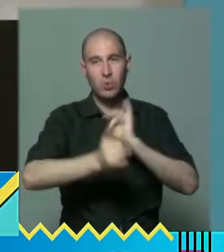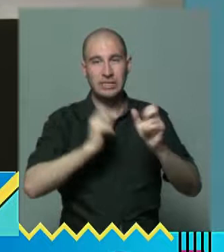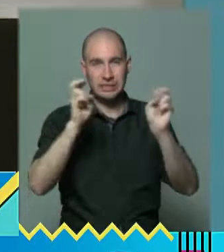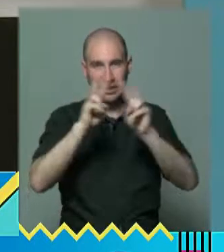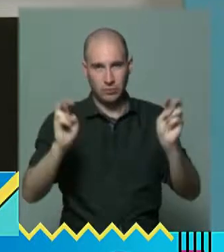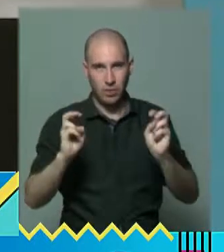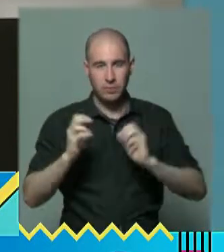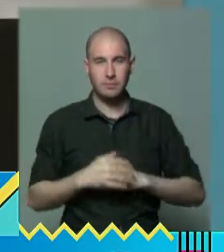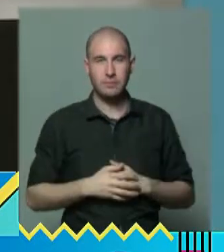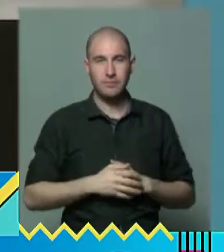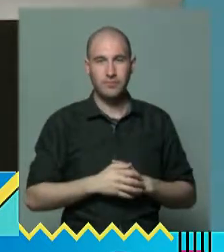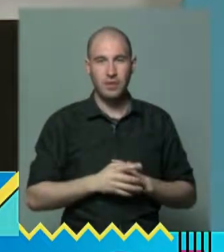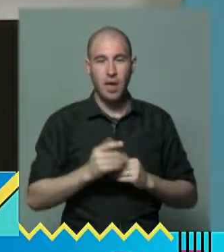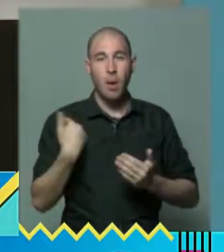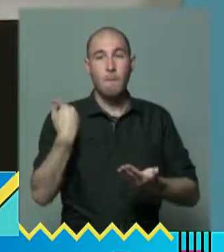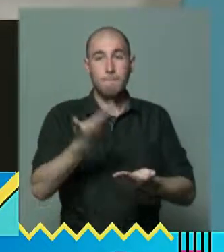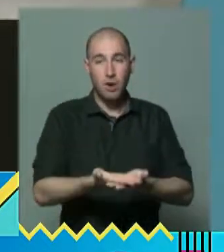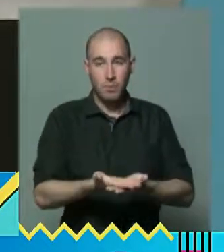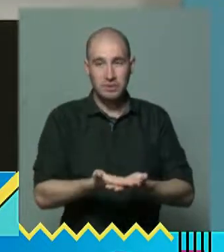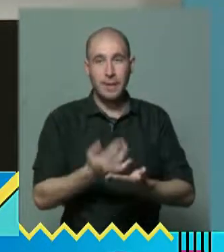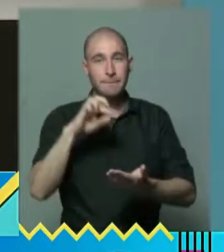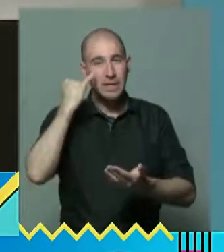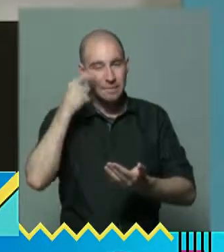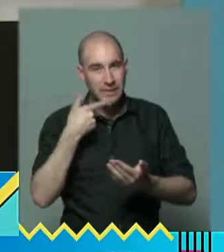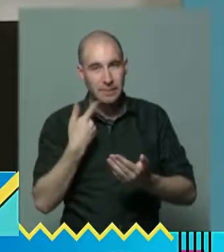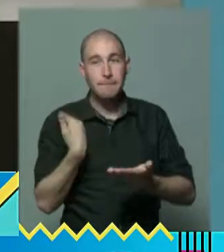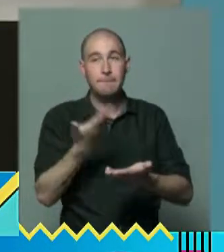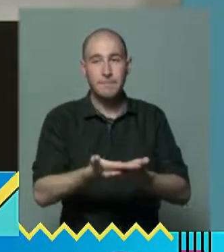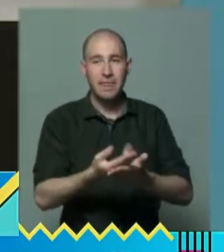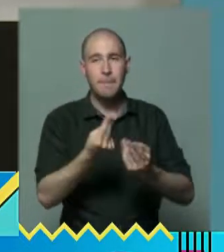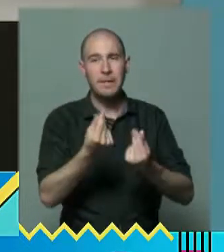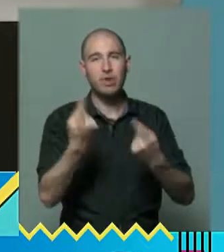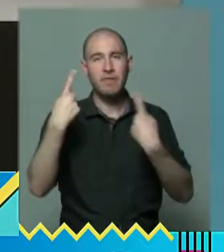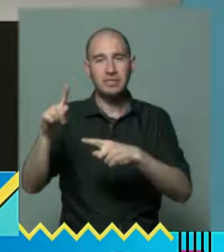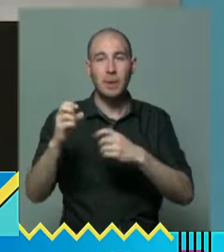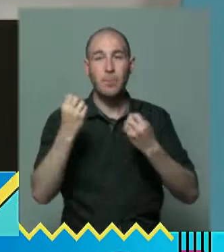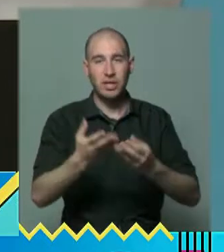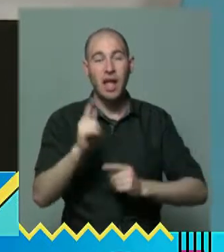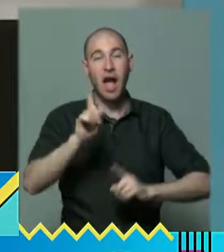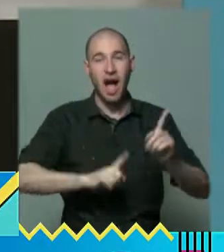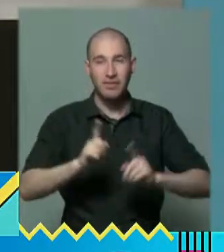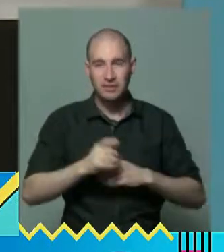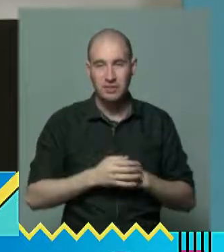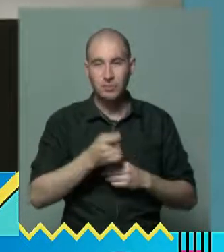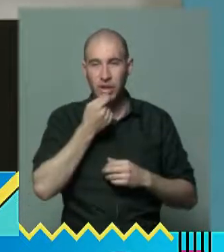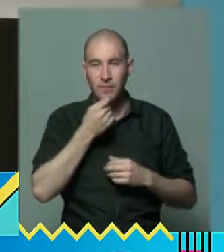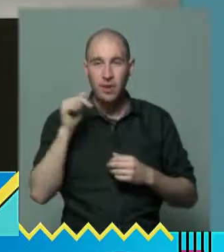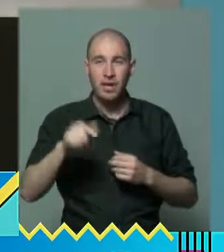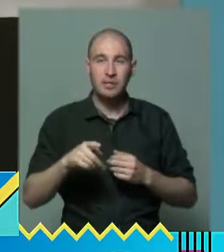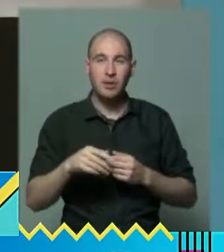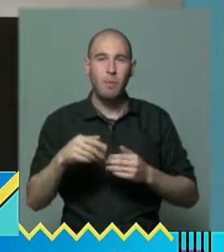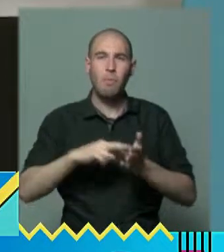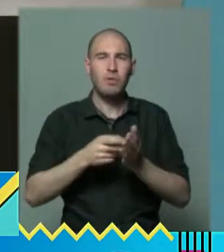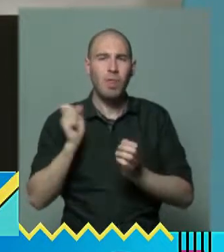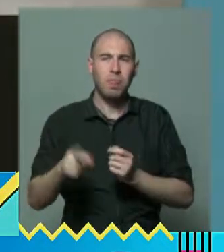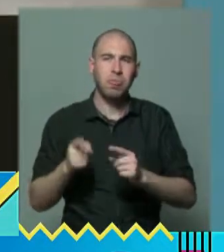título. Y hay una propuesta a partir de las pymes que hicieron un pedido de una tarifa diferencial porque por ahí, si se quiere, son los que se ven